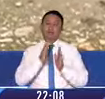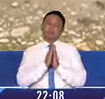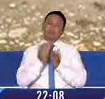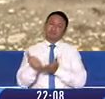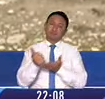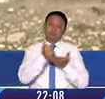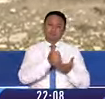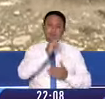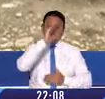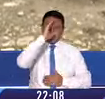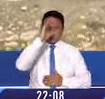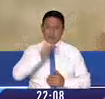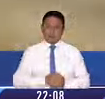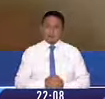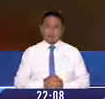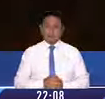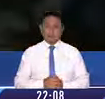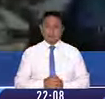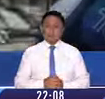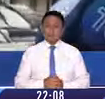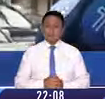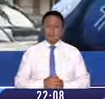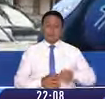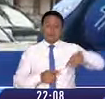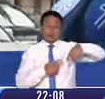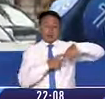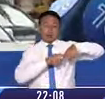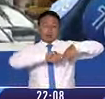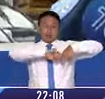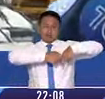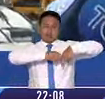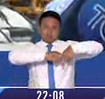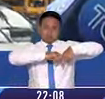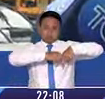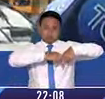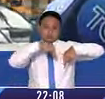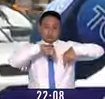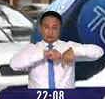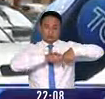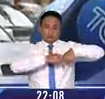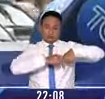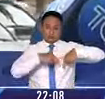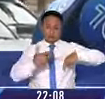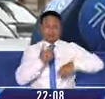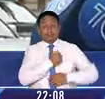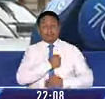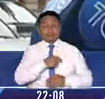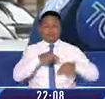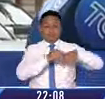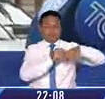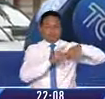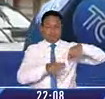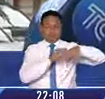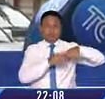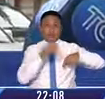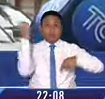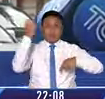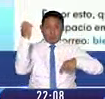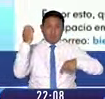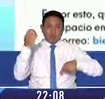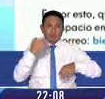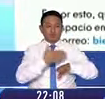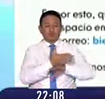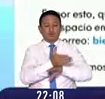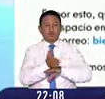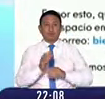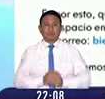resguardo policial. Le hicieron un torniquete en el pie. Sí, para que no siga sangrando, porque lastimosamente la ambulancia se está demorando.